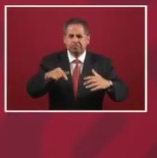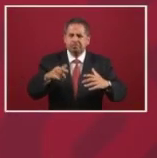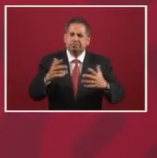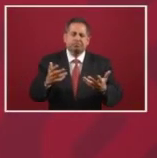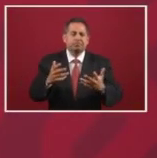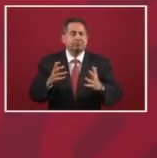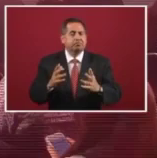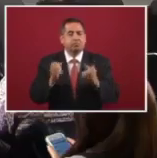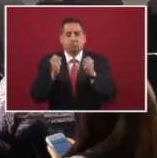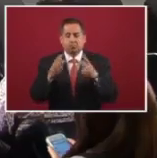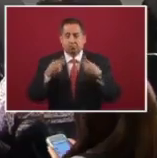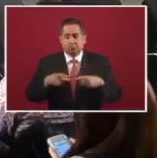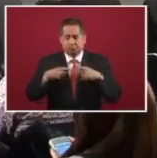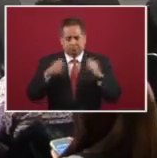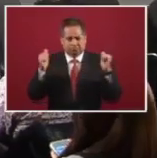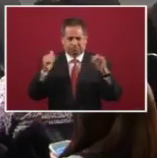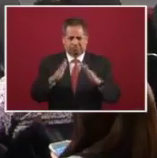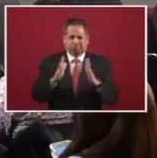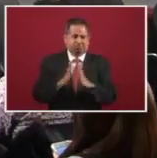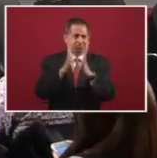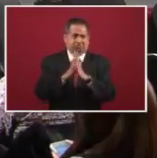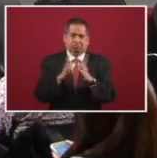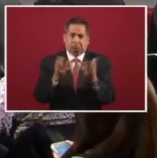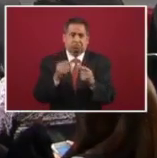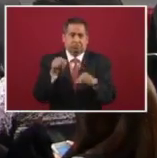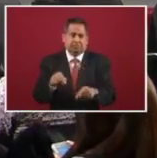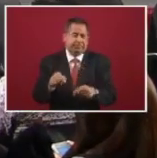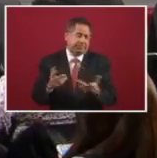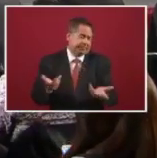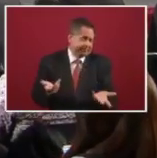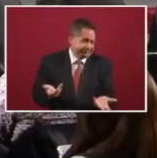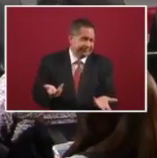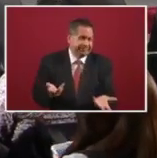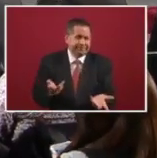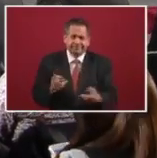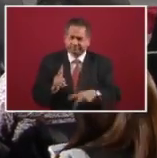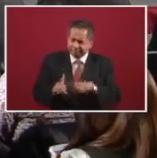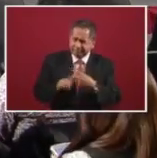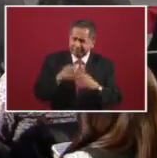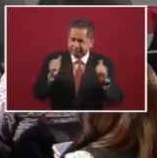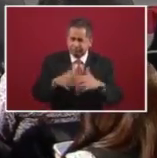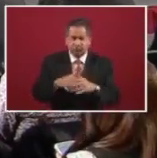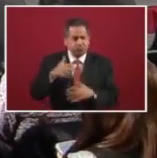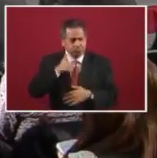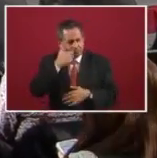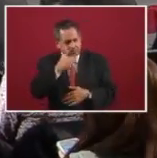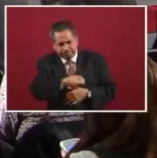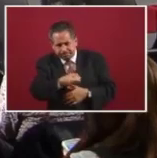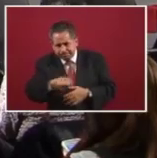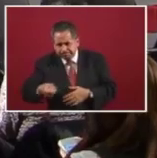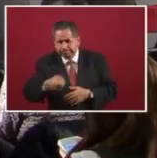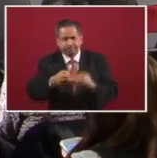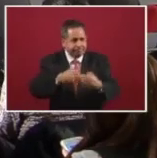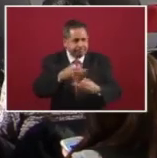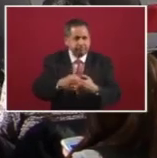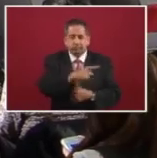donde participa mucha gente y pues yo quiero saludar a todos ellos